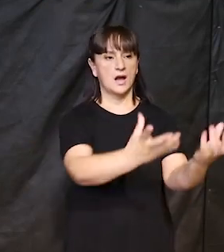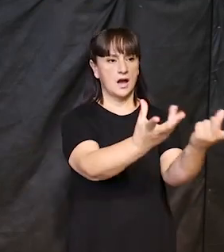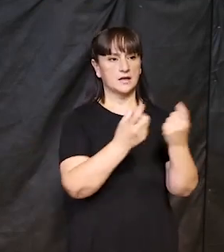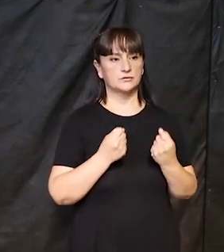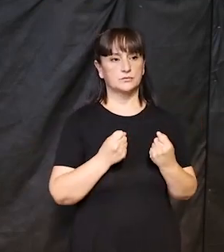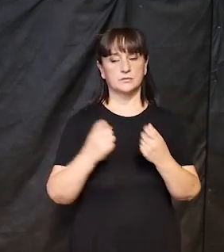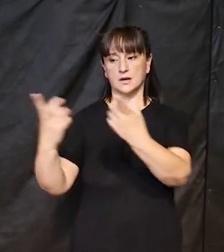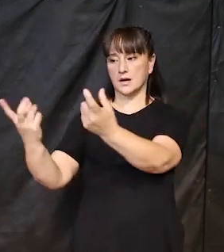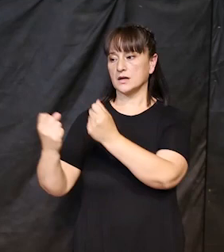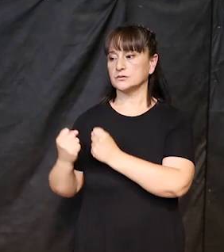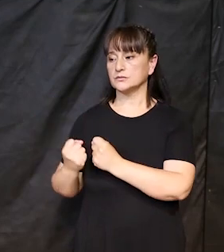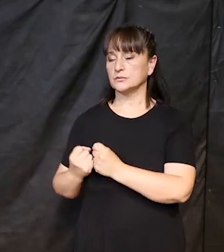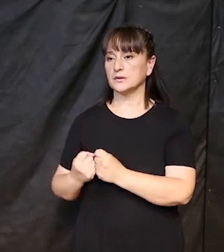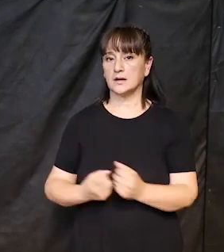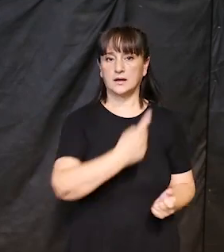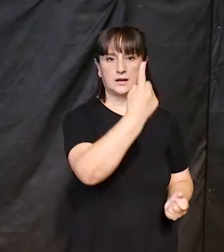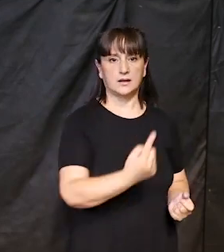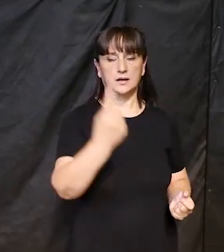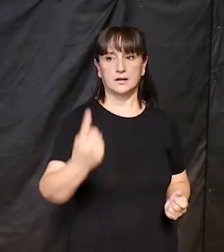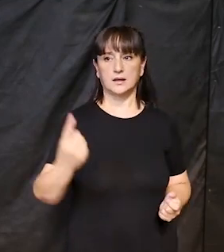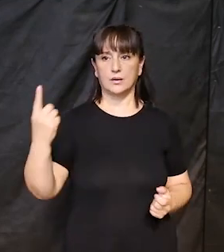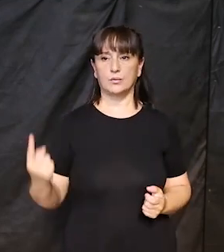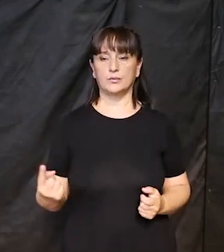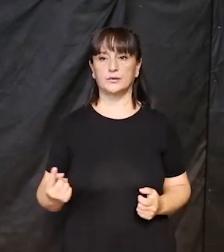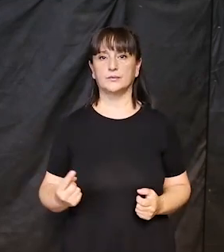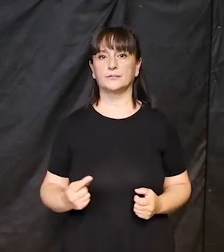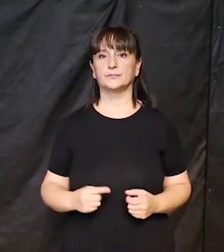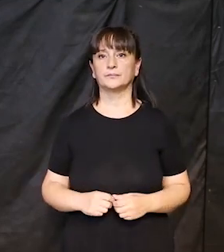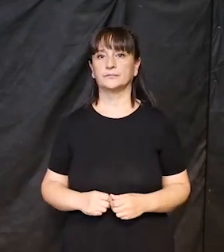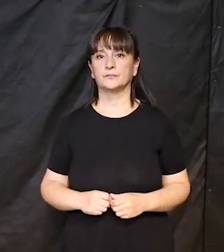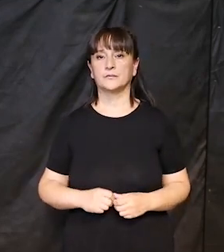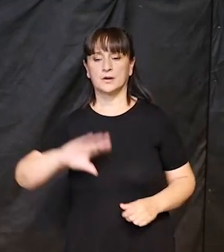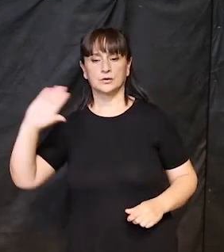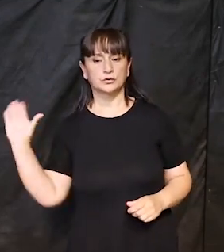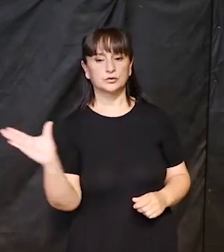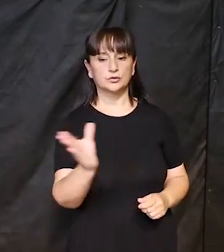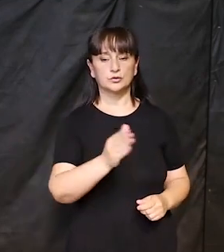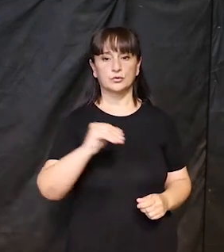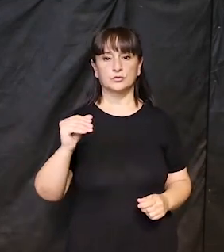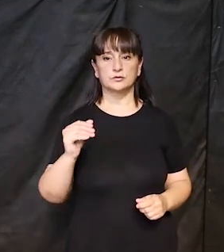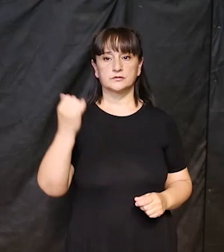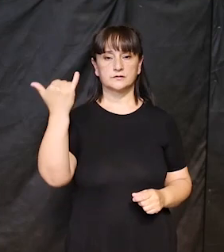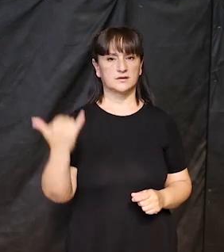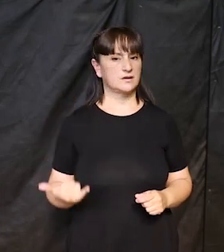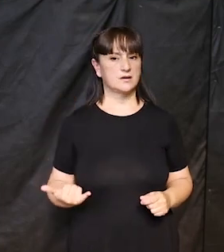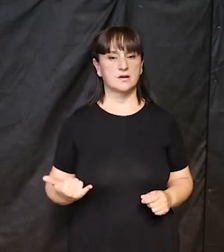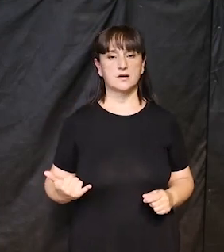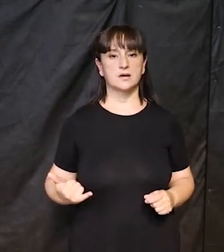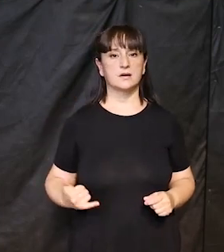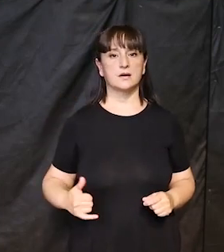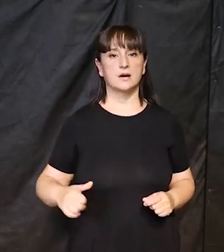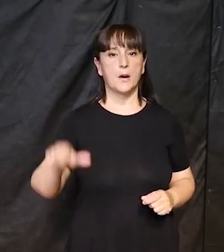vas a ayudar a la gente ese es entender la agenda de dios tenemos un propósito en dios tenemos